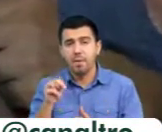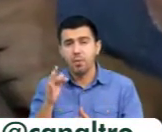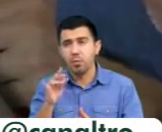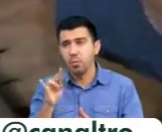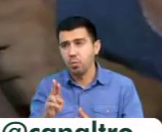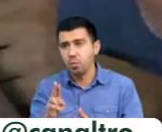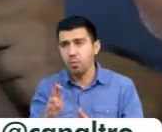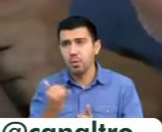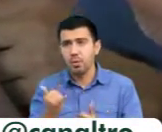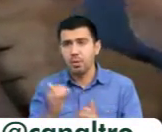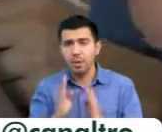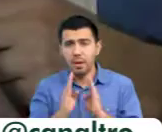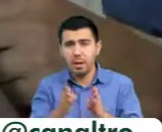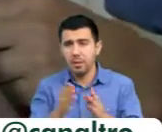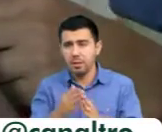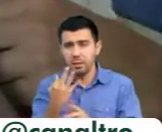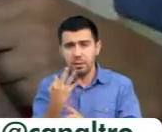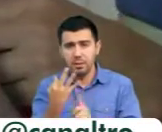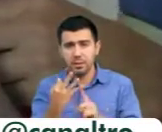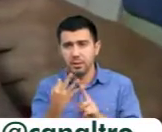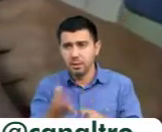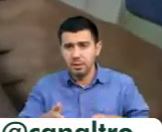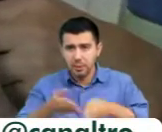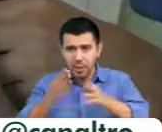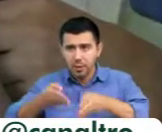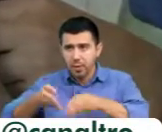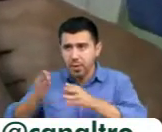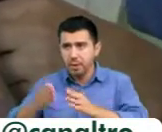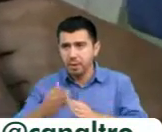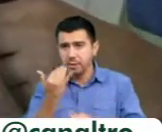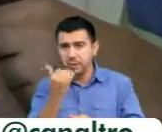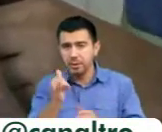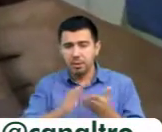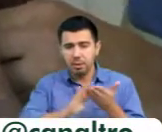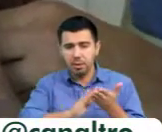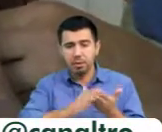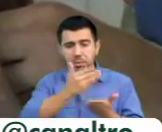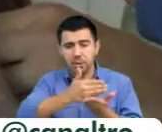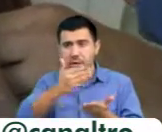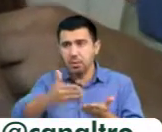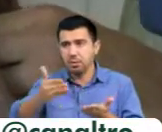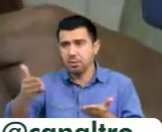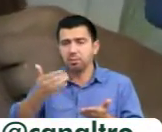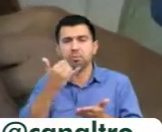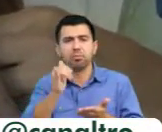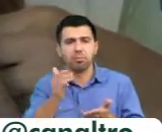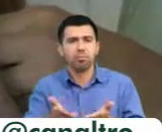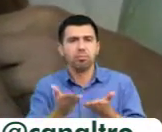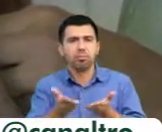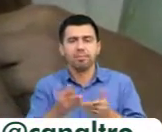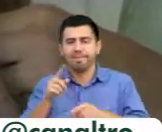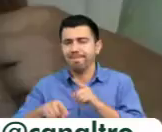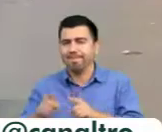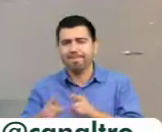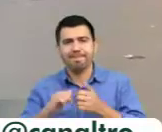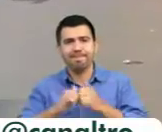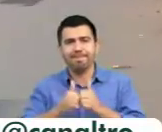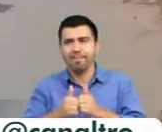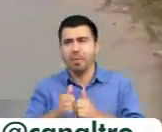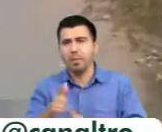que si bien se van a entregar algunos algunos tramos hay otros problemas que aún no se han podido solucionar